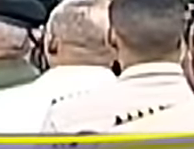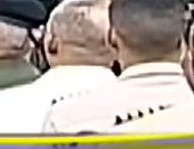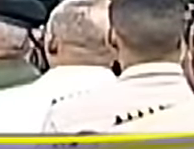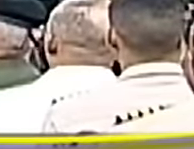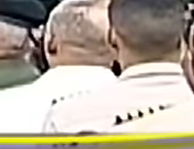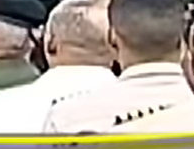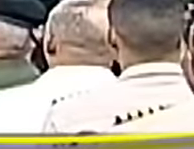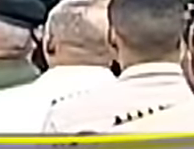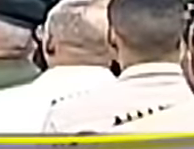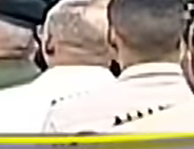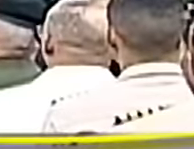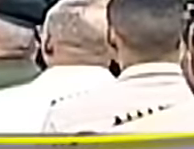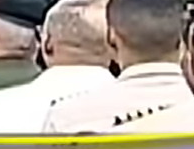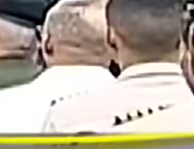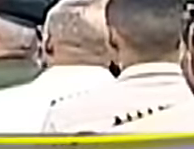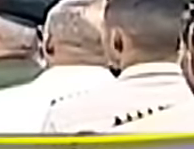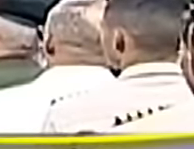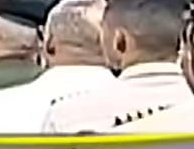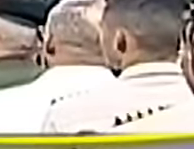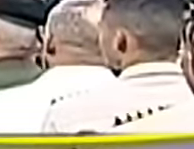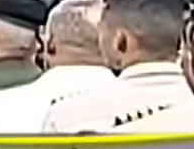insignia bolivariana.